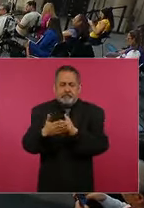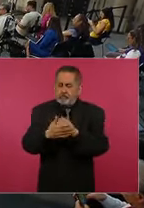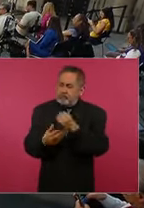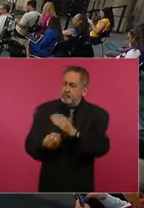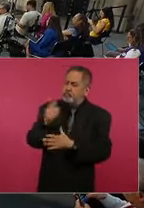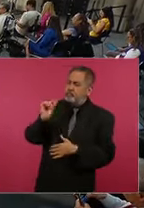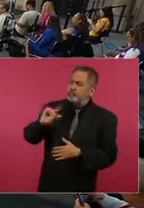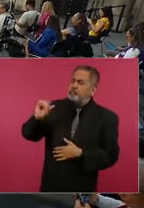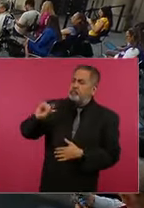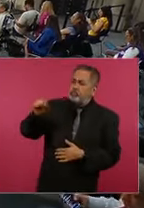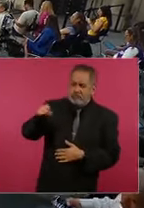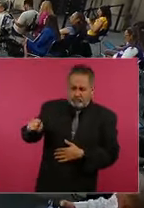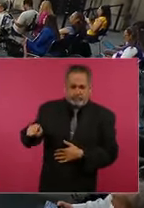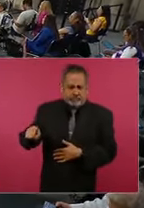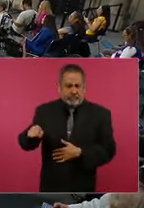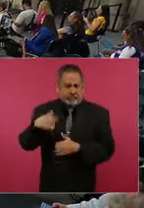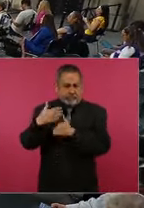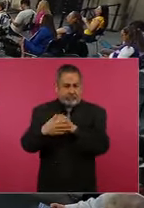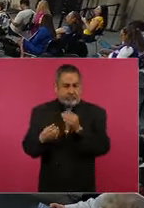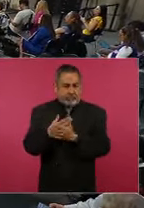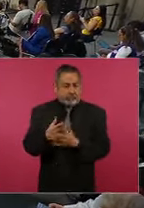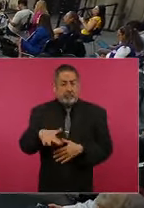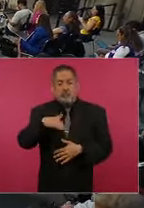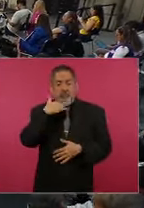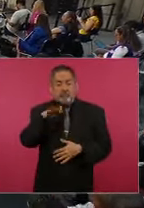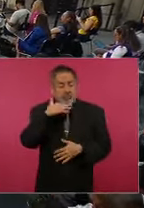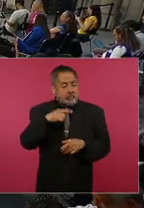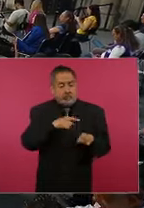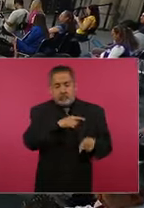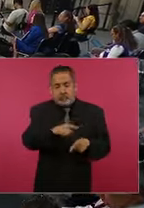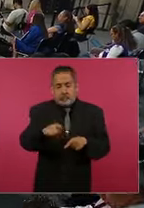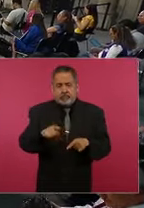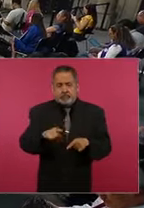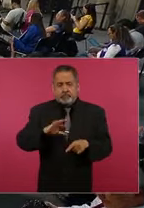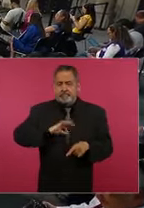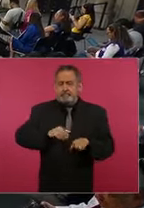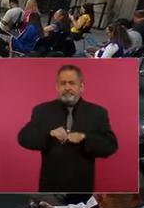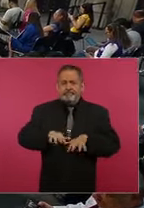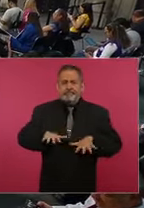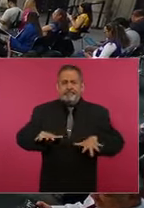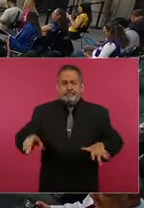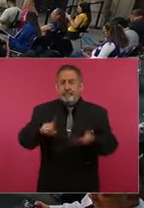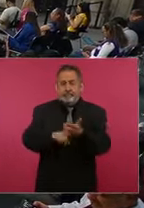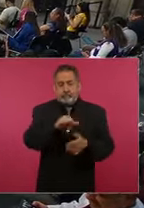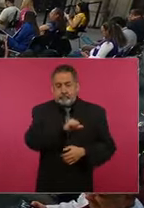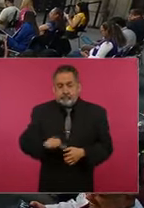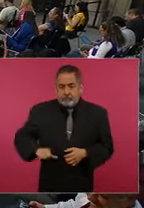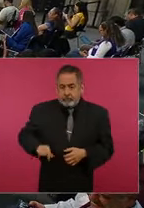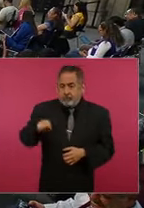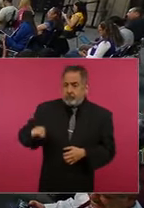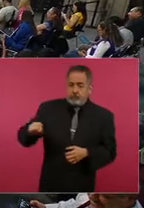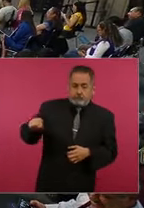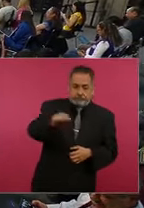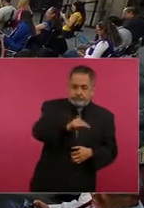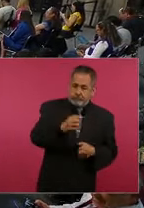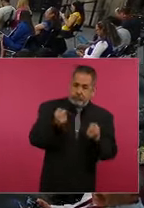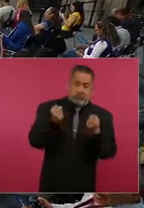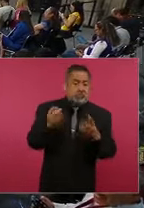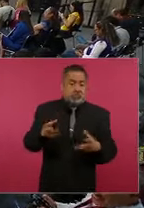funcionarios? Que, por cierto, la corrupción se está yendo como un cáncer, por ejemplo, en las alcaldías,